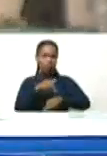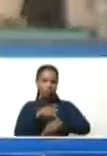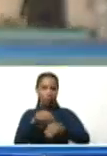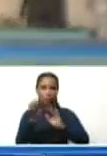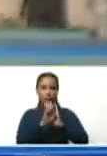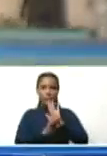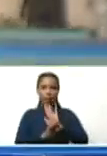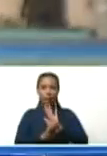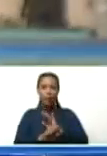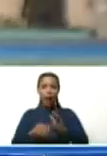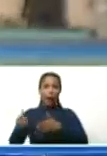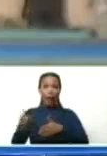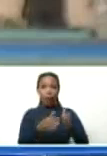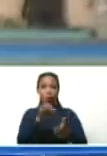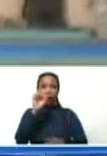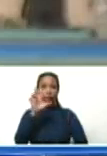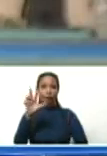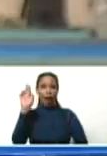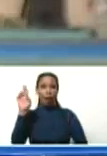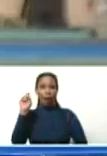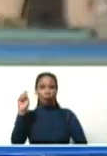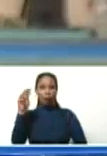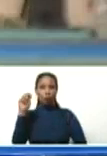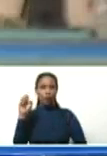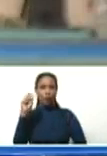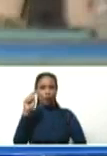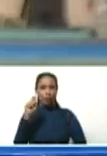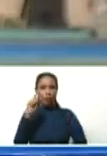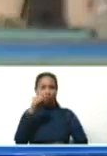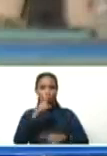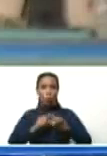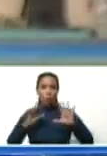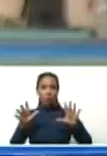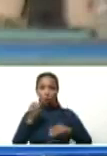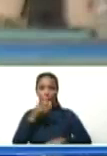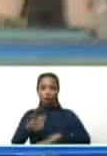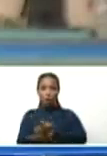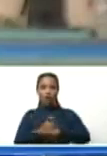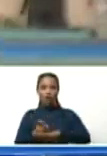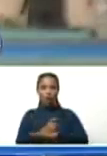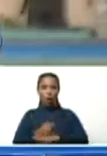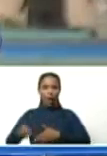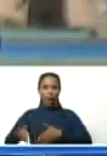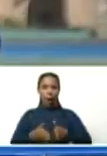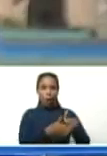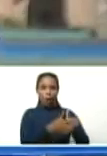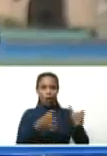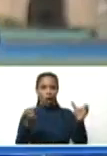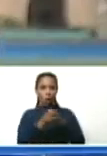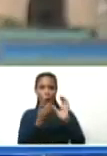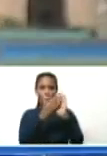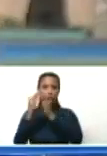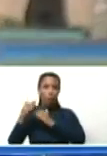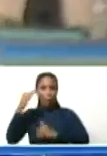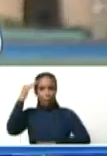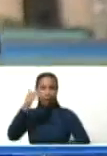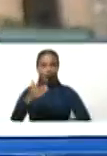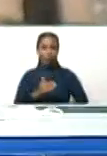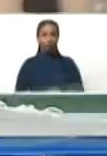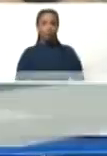de las 3R.net, el camino de las 1x10 del buen gobierno, el camino de las brigadas comunitarias